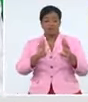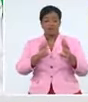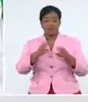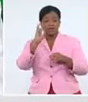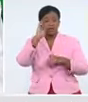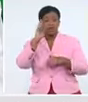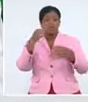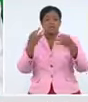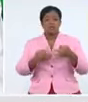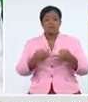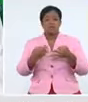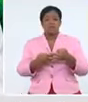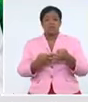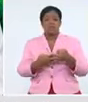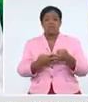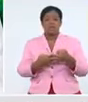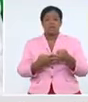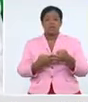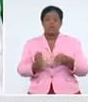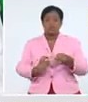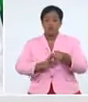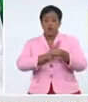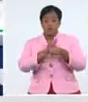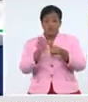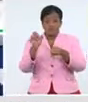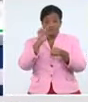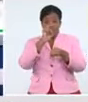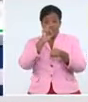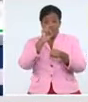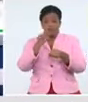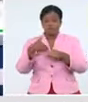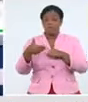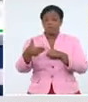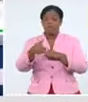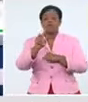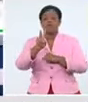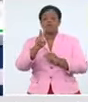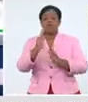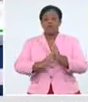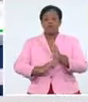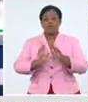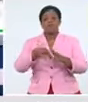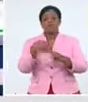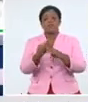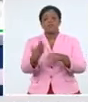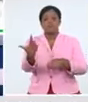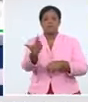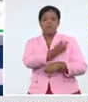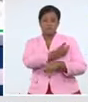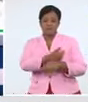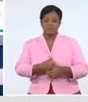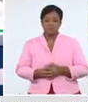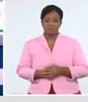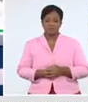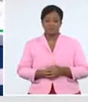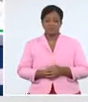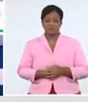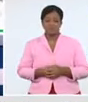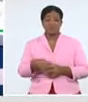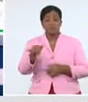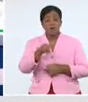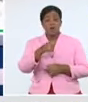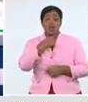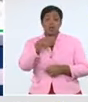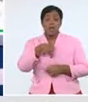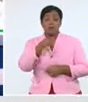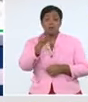siempre a partir de tener 2 meses de la enfermedad. Claro, supongo que también toda aquella persona que haya padecido la enfermedad debe